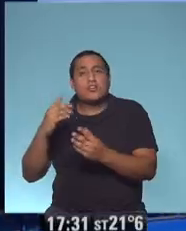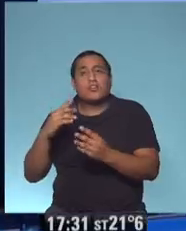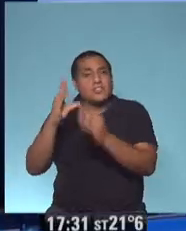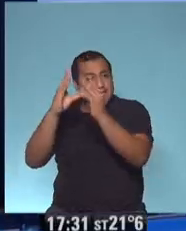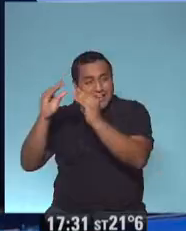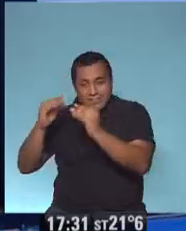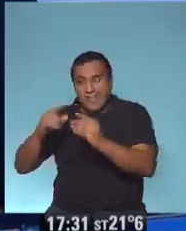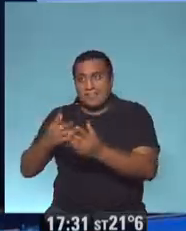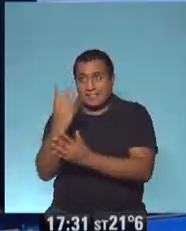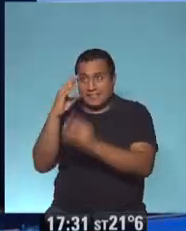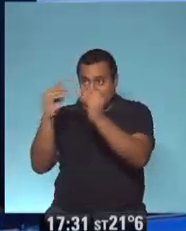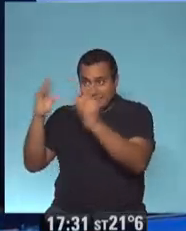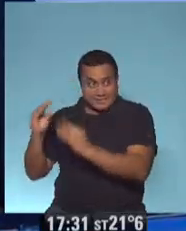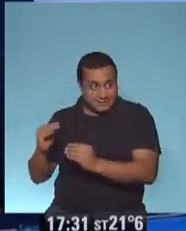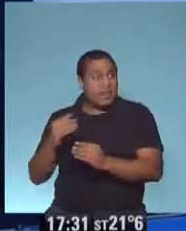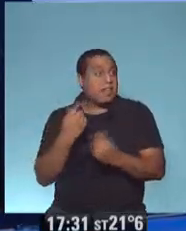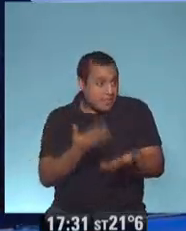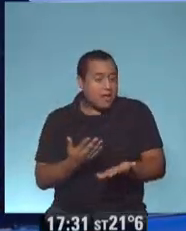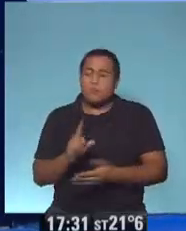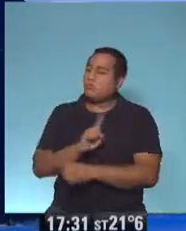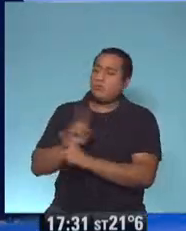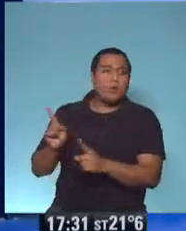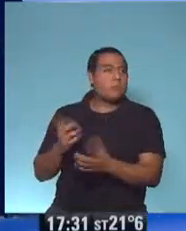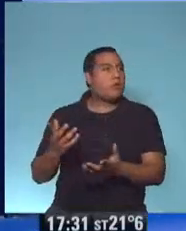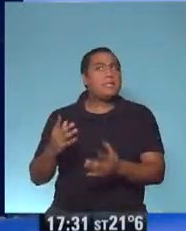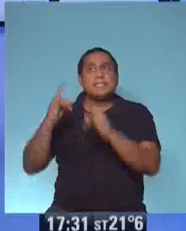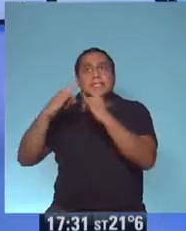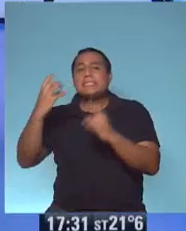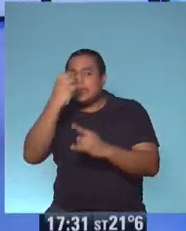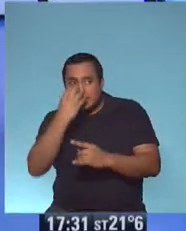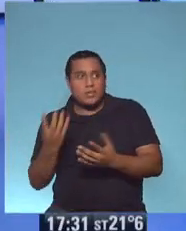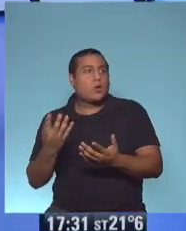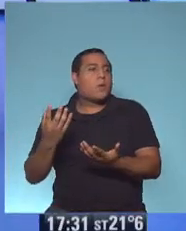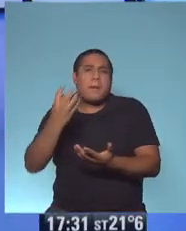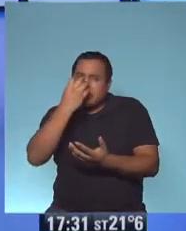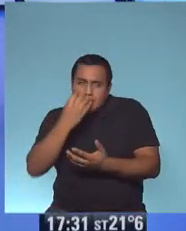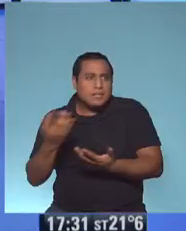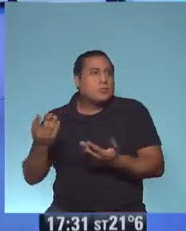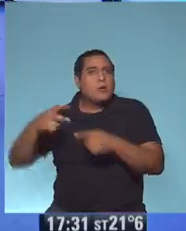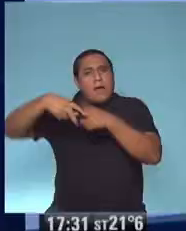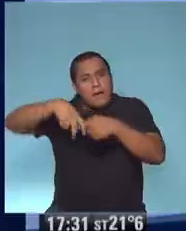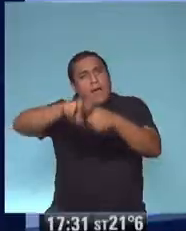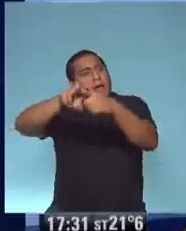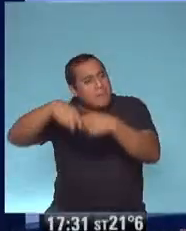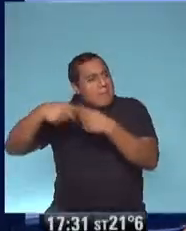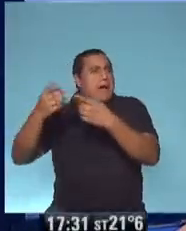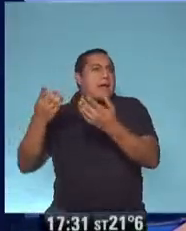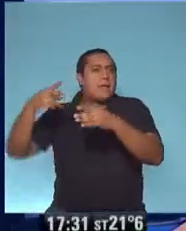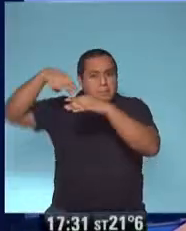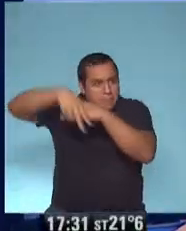No. Un circo con 6 payasos, una plaza llena de hamacas y toboganes. No.